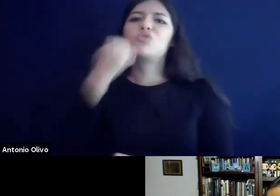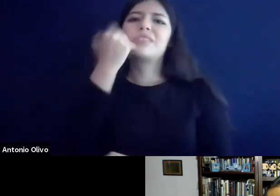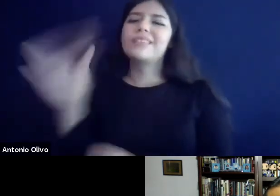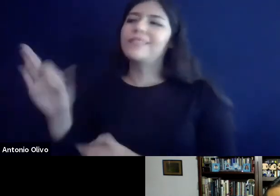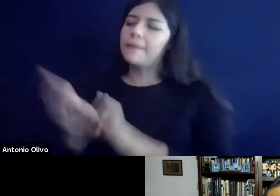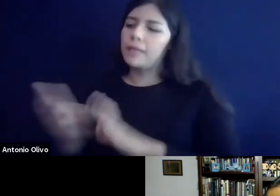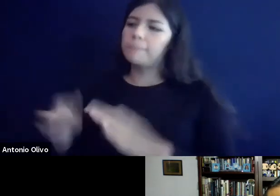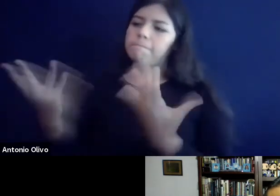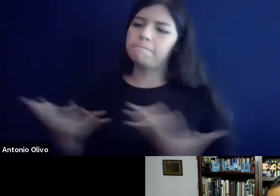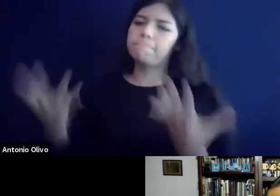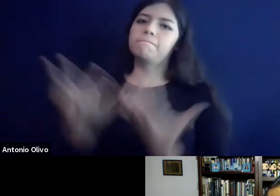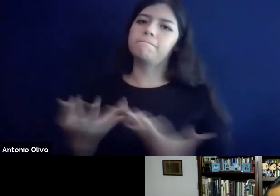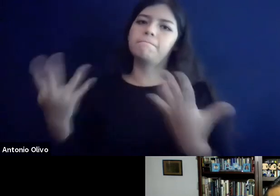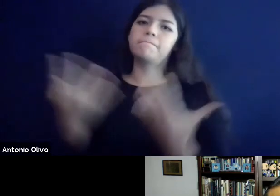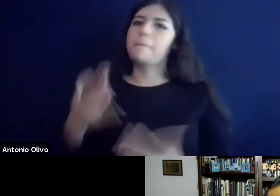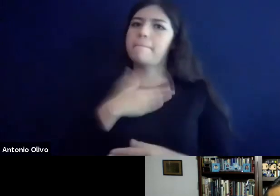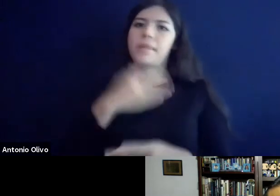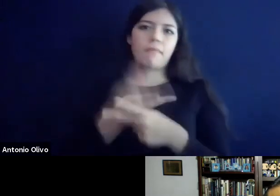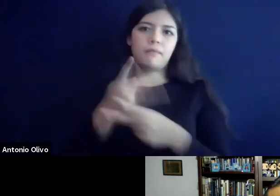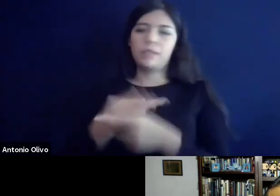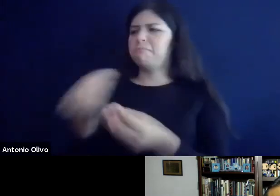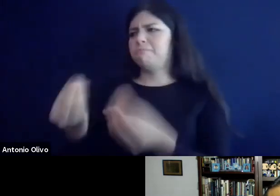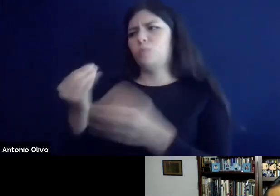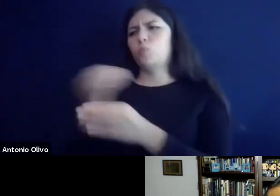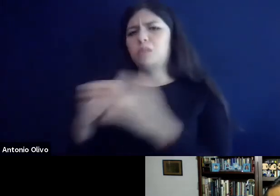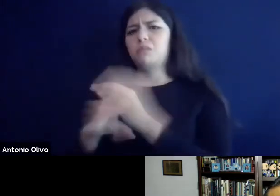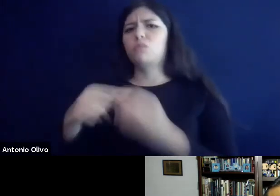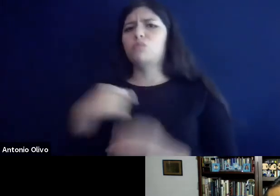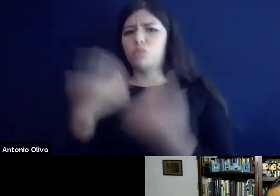sabido, yo creo que mi psiquiatra le llama